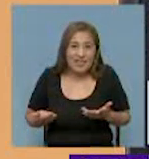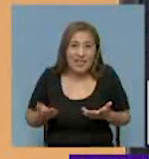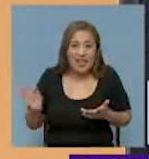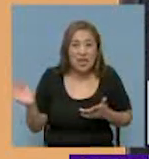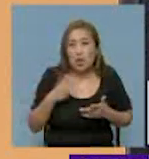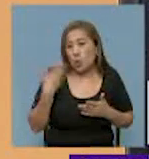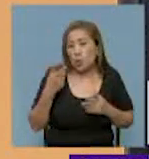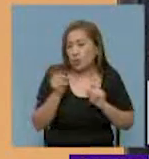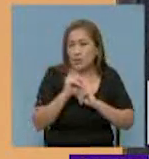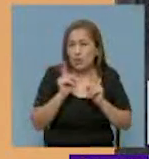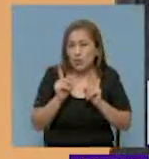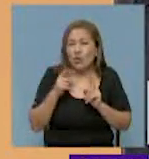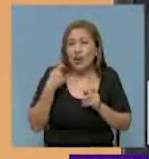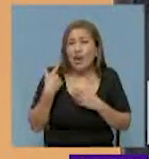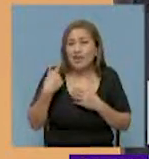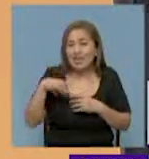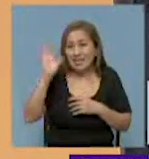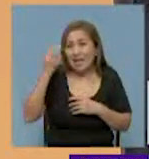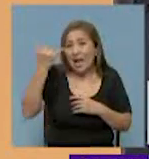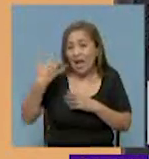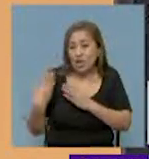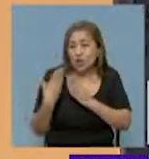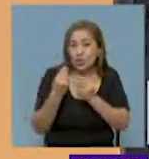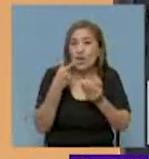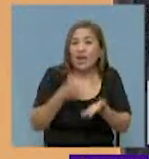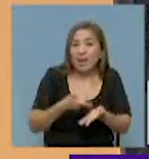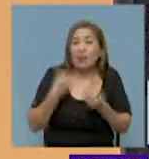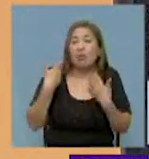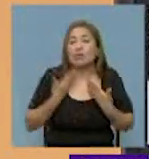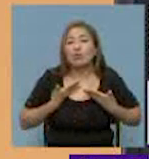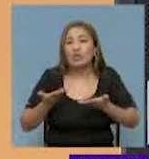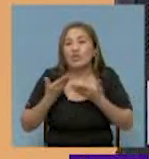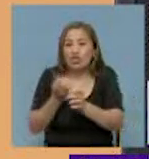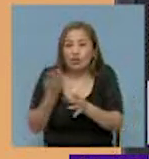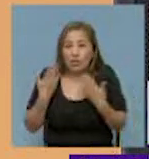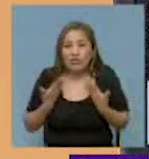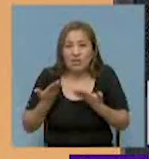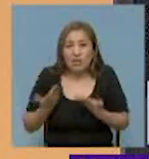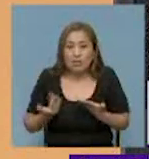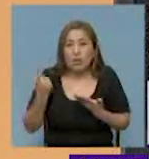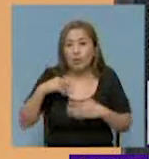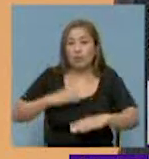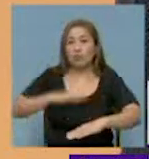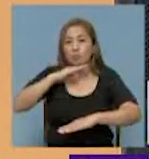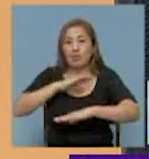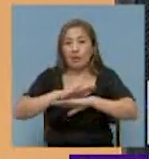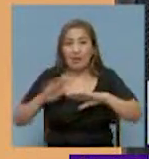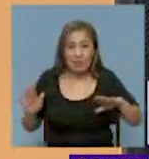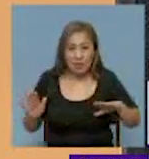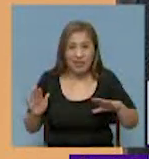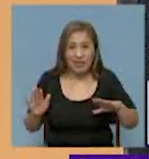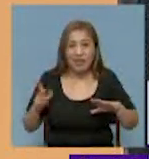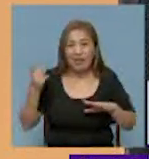total yo existe porque es un servicio público de educación pero con un límite porque se entiende que